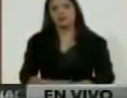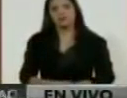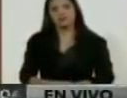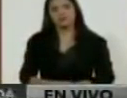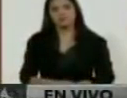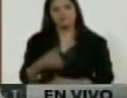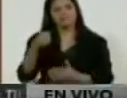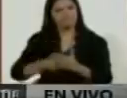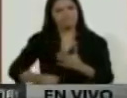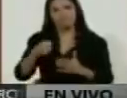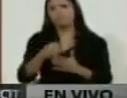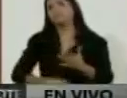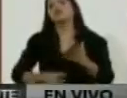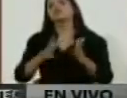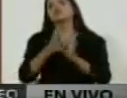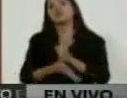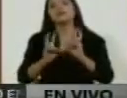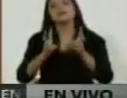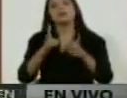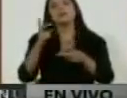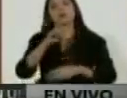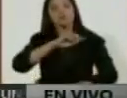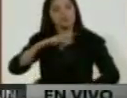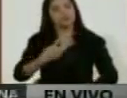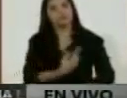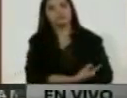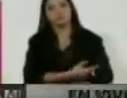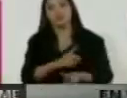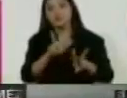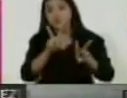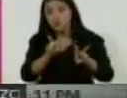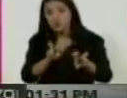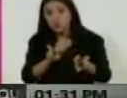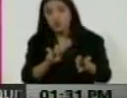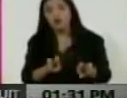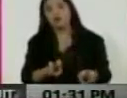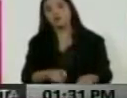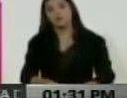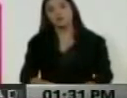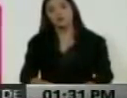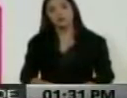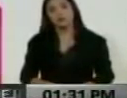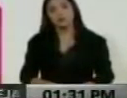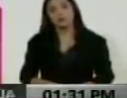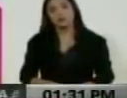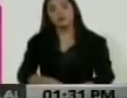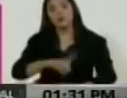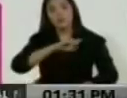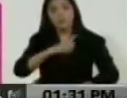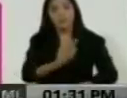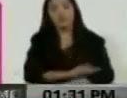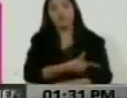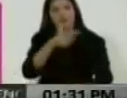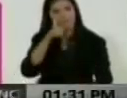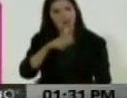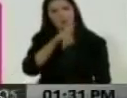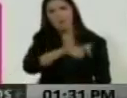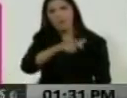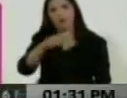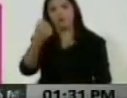en los asuntos del poder nuevo, del poder popular, del poder obrero,